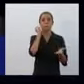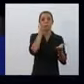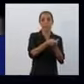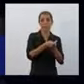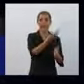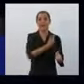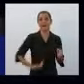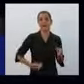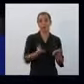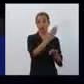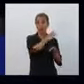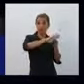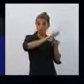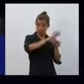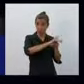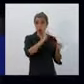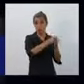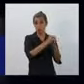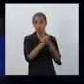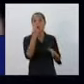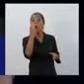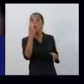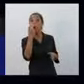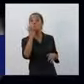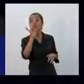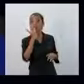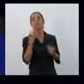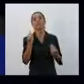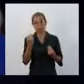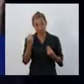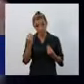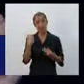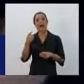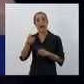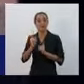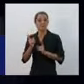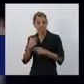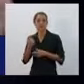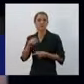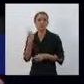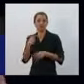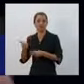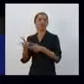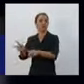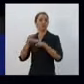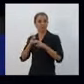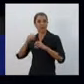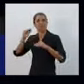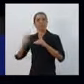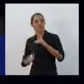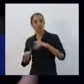y el peso restante ha sido para pagar el déficit fiscal que hemos reducido pero no hemos podido reducir